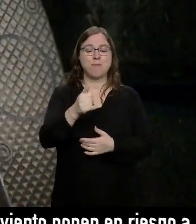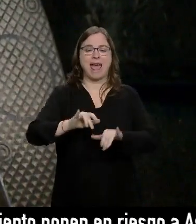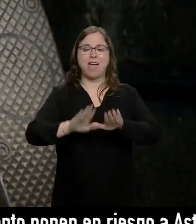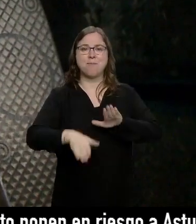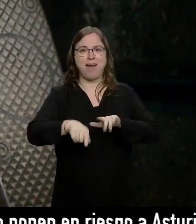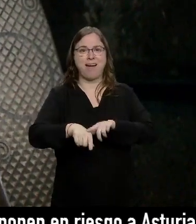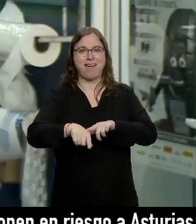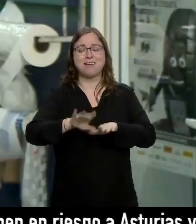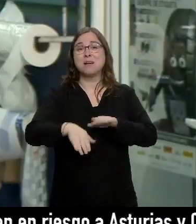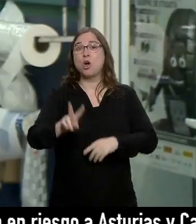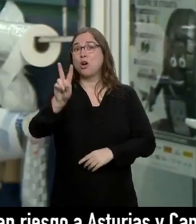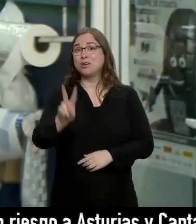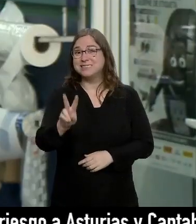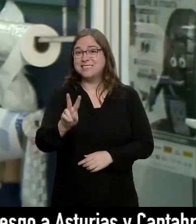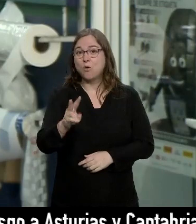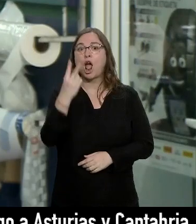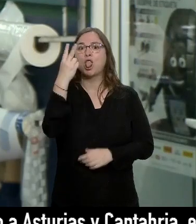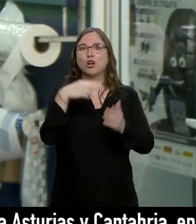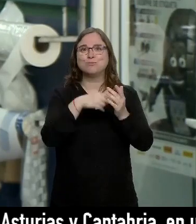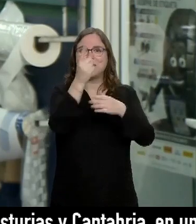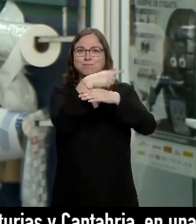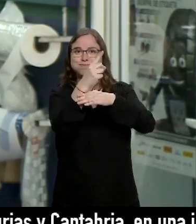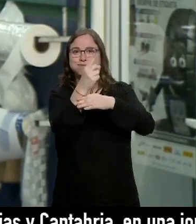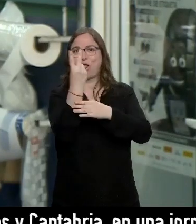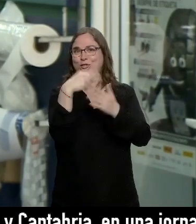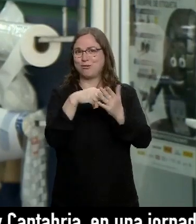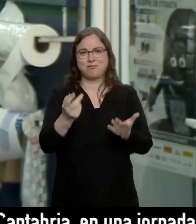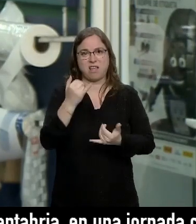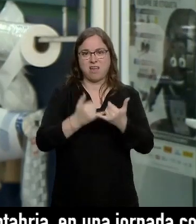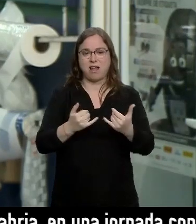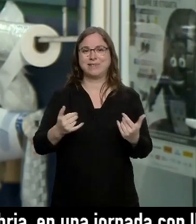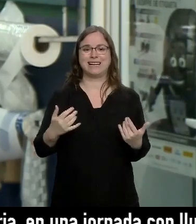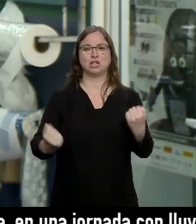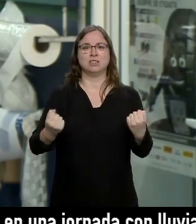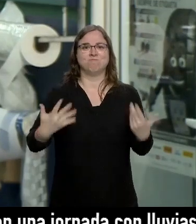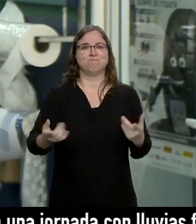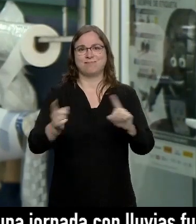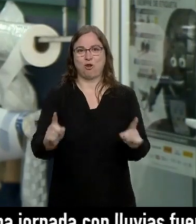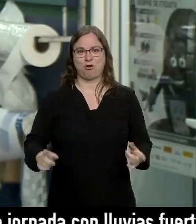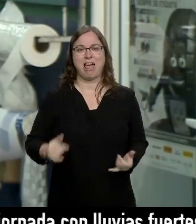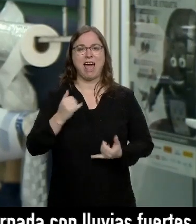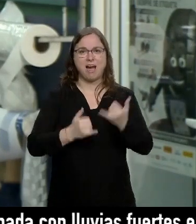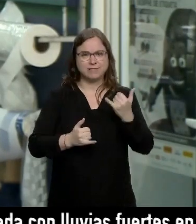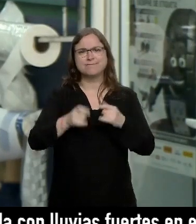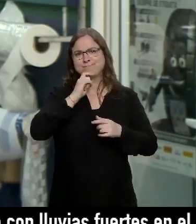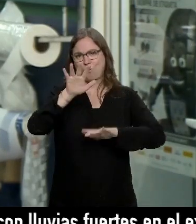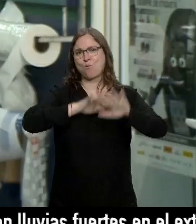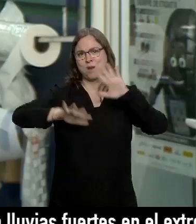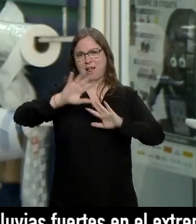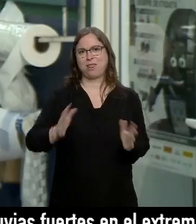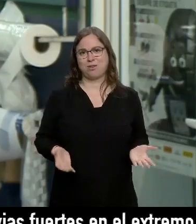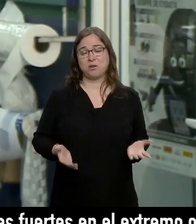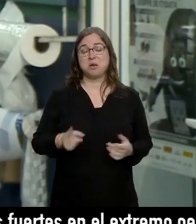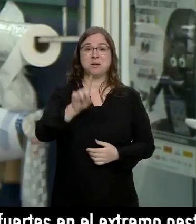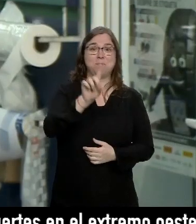aún así en segunda vamos a ir a 2000 revoluciones, una cosita así, que tampoco va el coche alegre. Es decir, va a estar complicado.